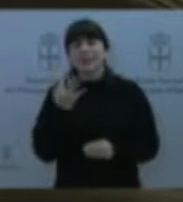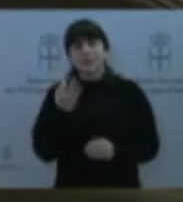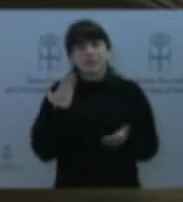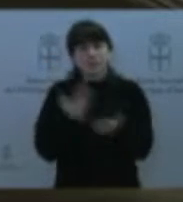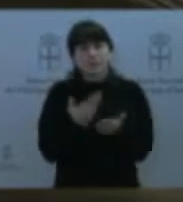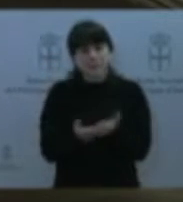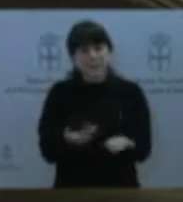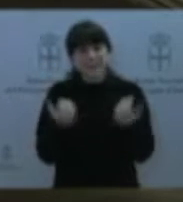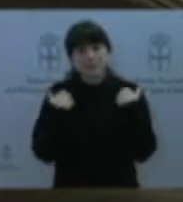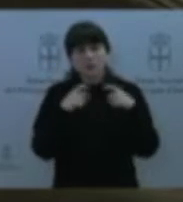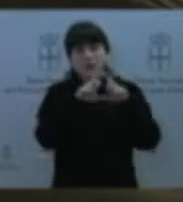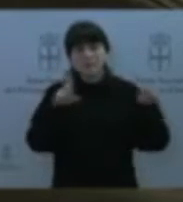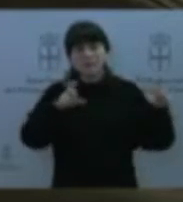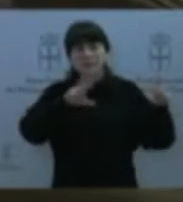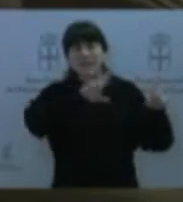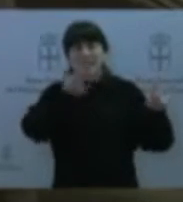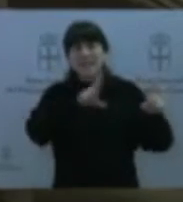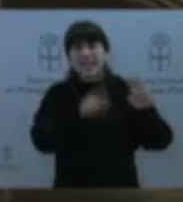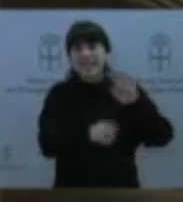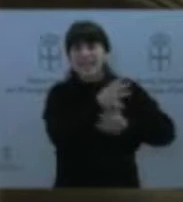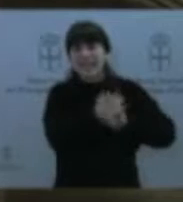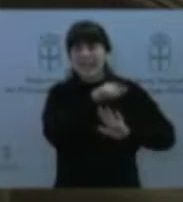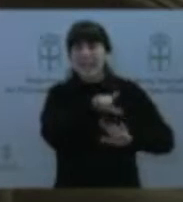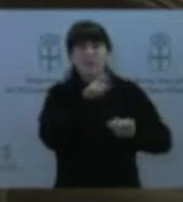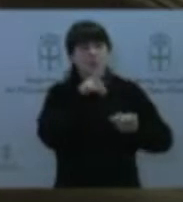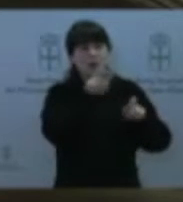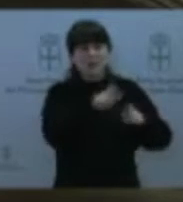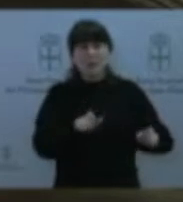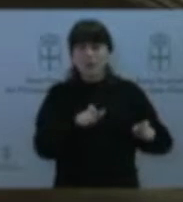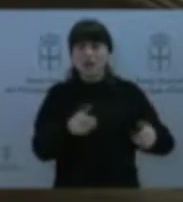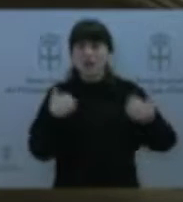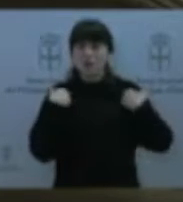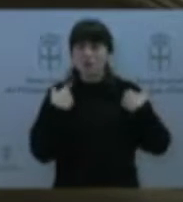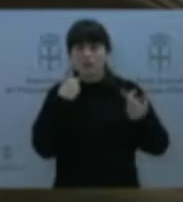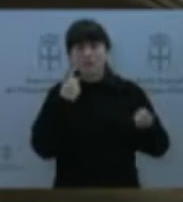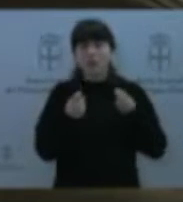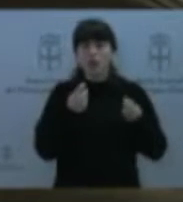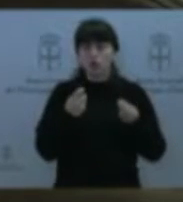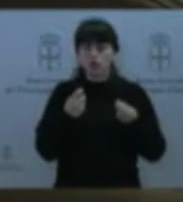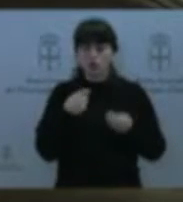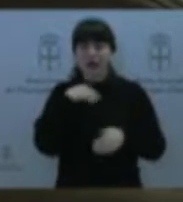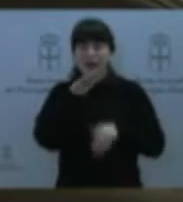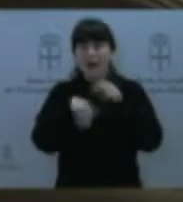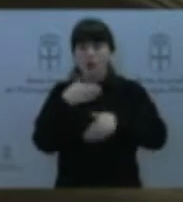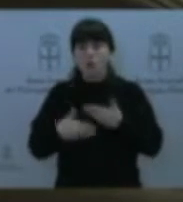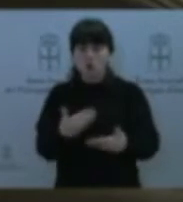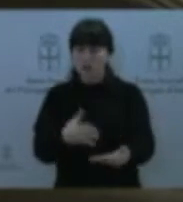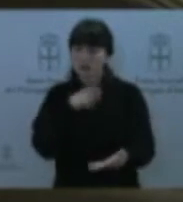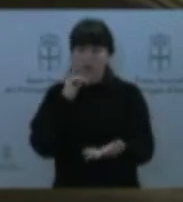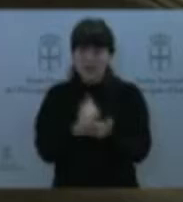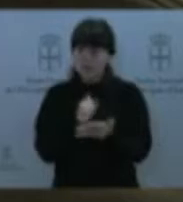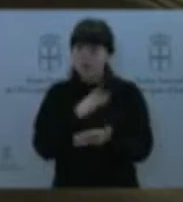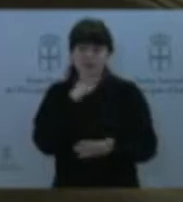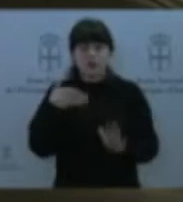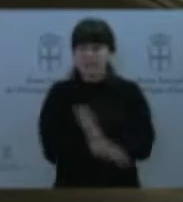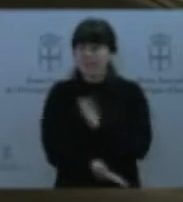las personas que se encargaron de supervisar el desarrollo de estas pruebas, porque se cometió una injusticia con 199 personas